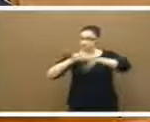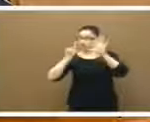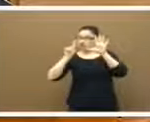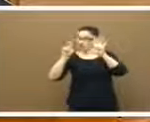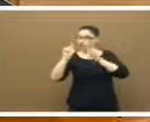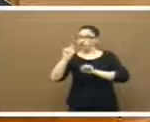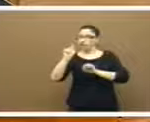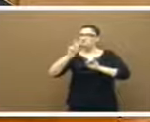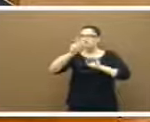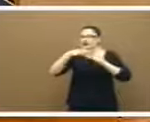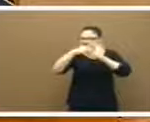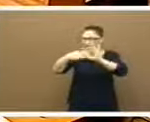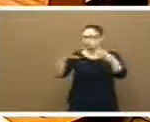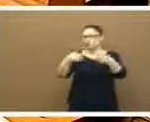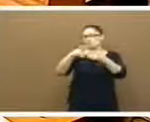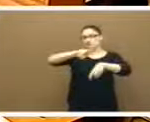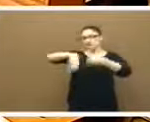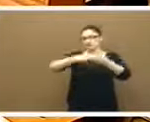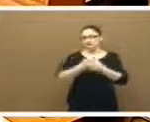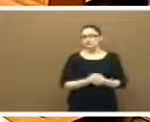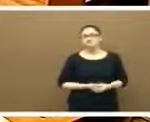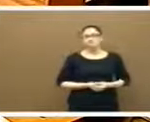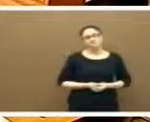sobre este conjunto de enmiendas.